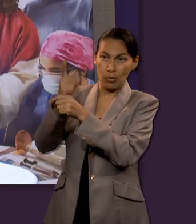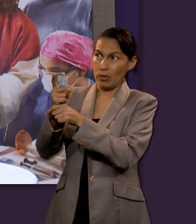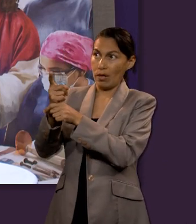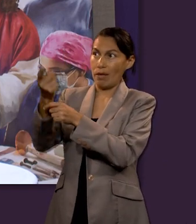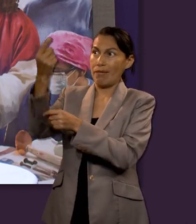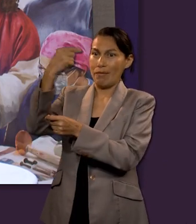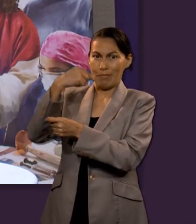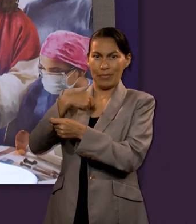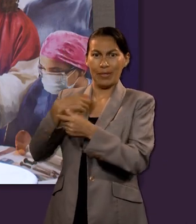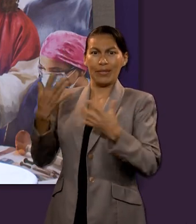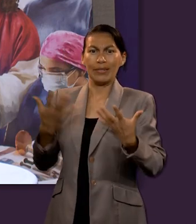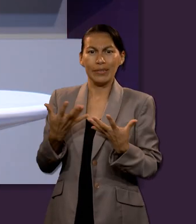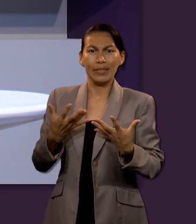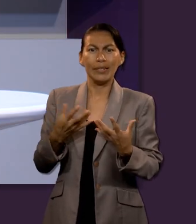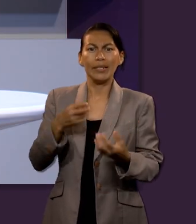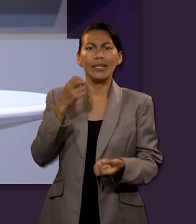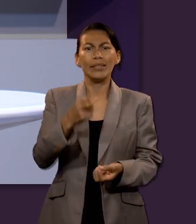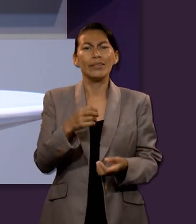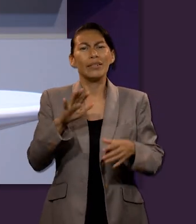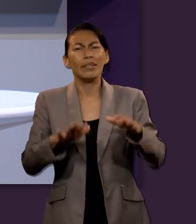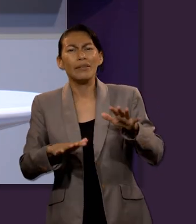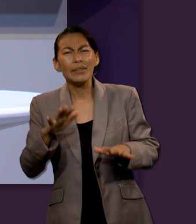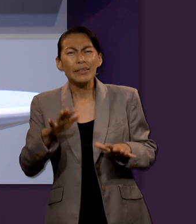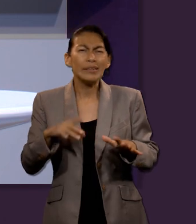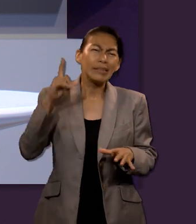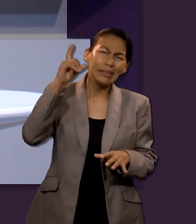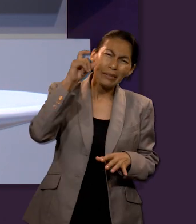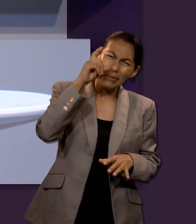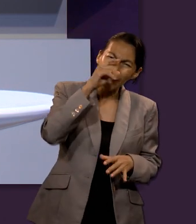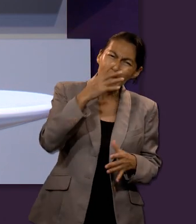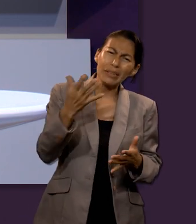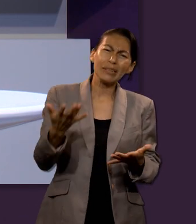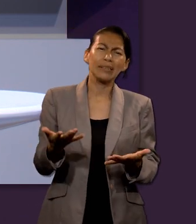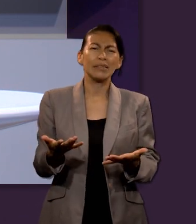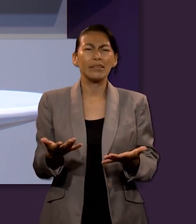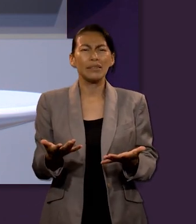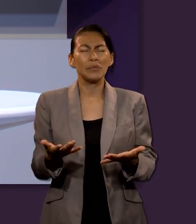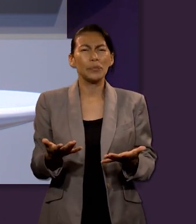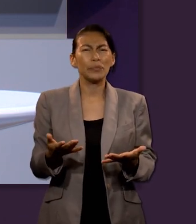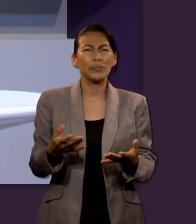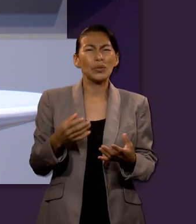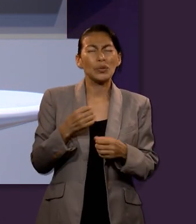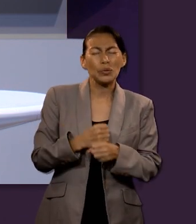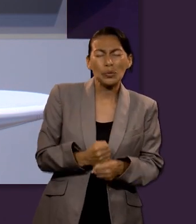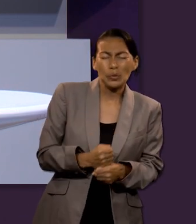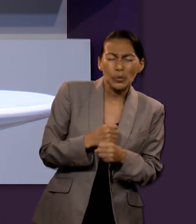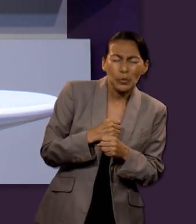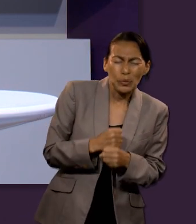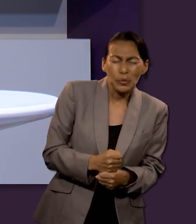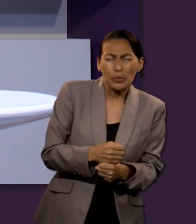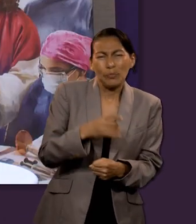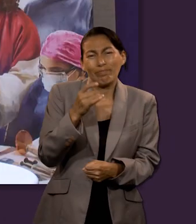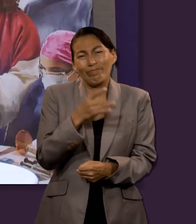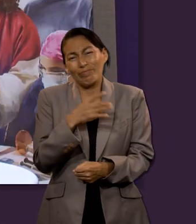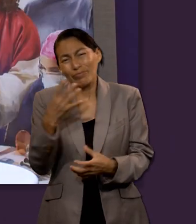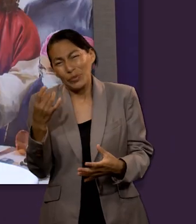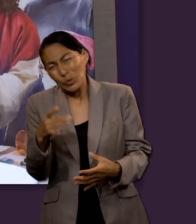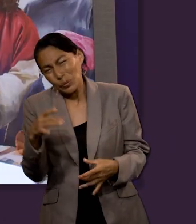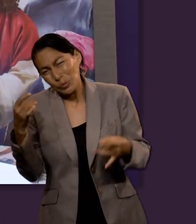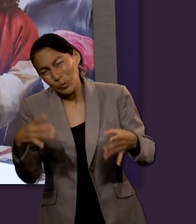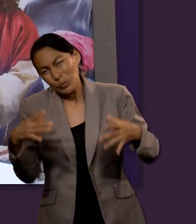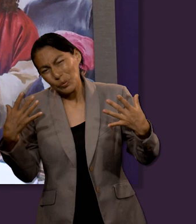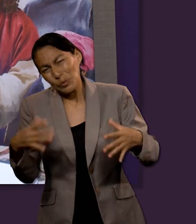vidas claro esa voluntad ese plan a veces nos genera inquietud cuando somos golpeados